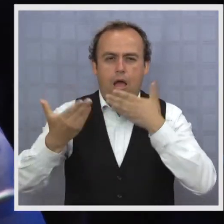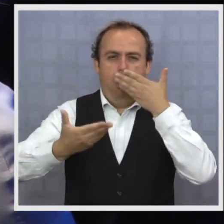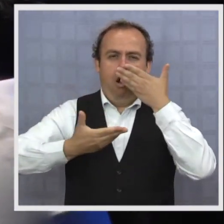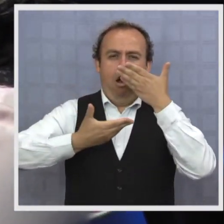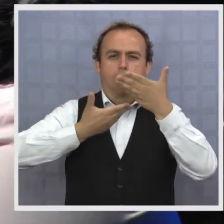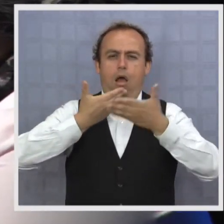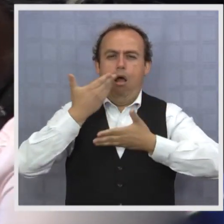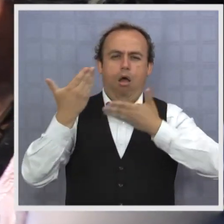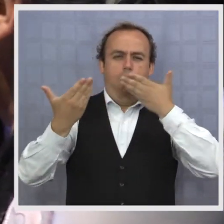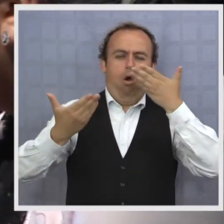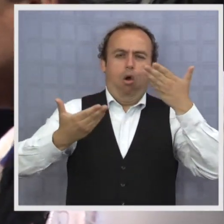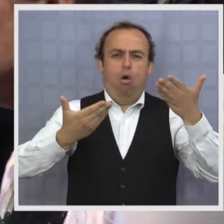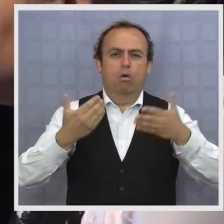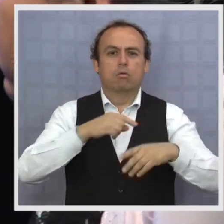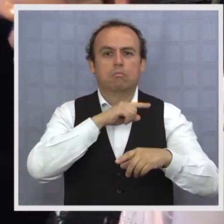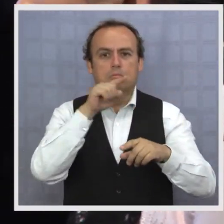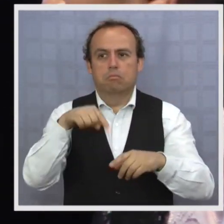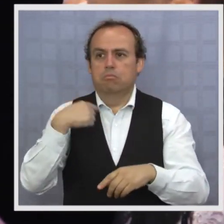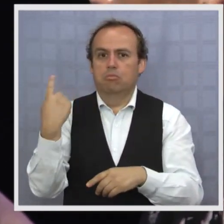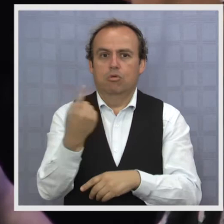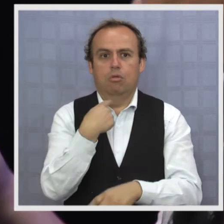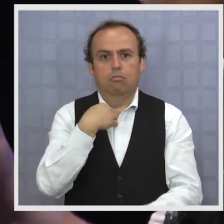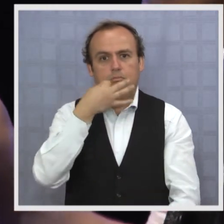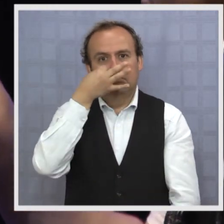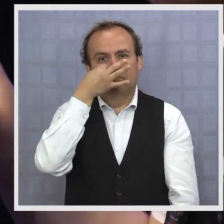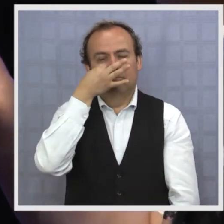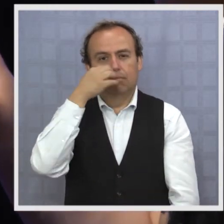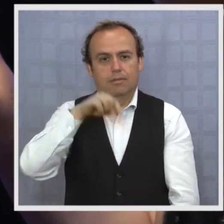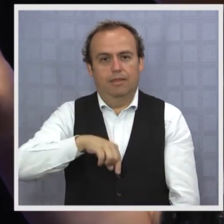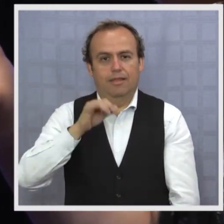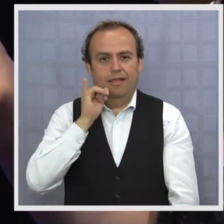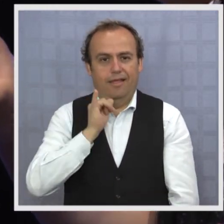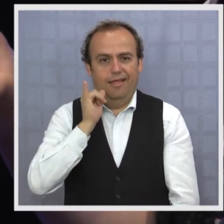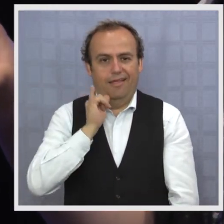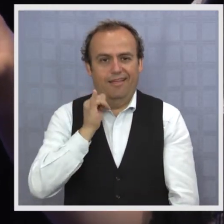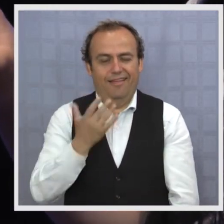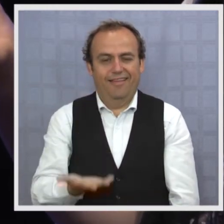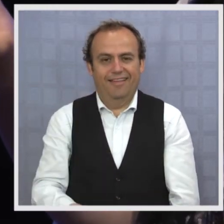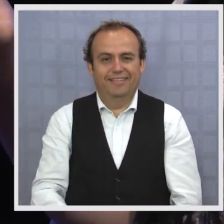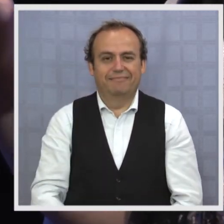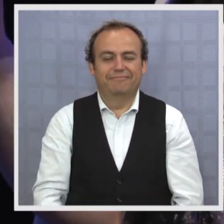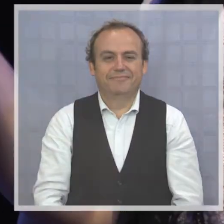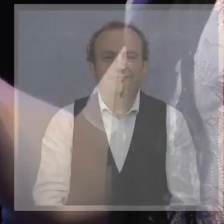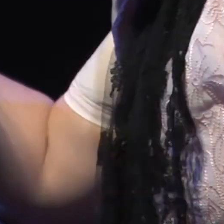obra mayor de la lírica mundial pudo ver la luz en un escenario regional.